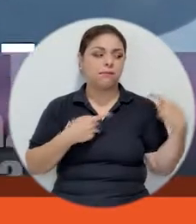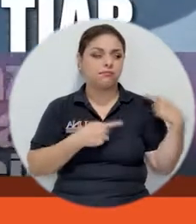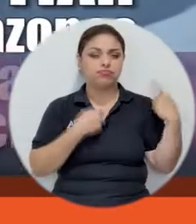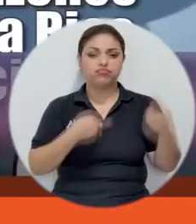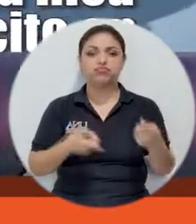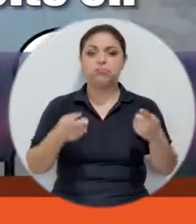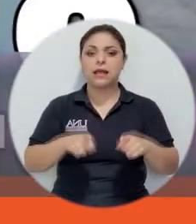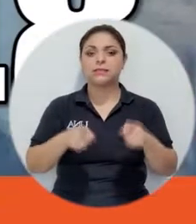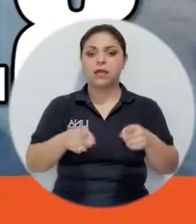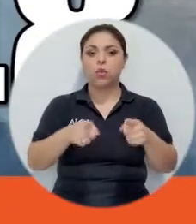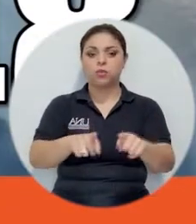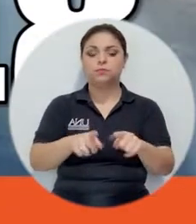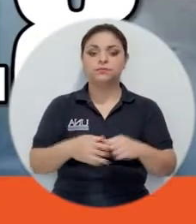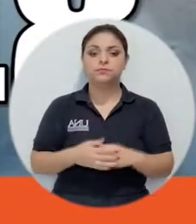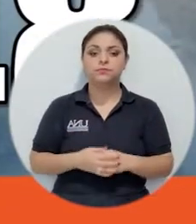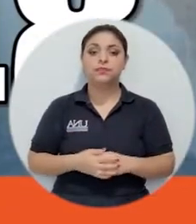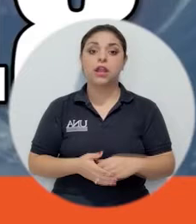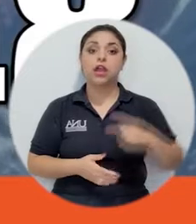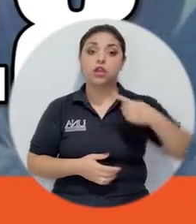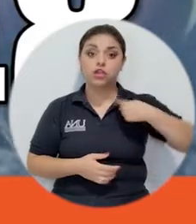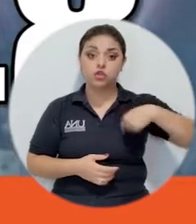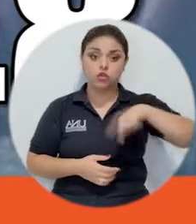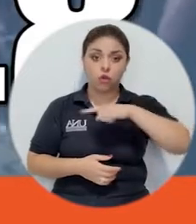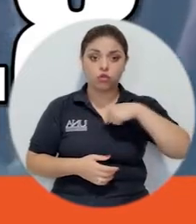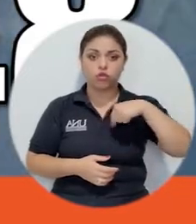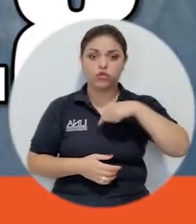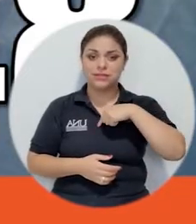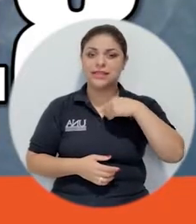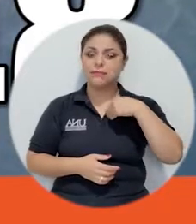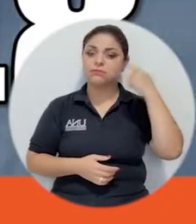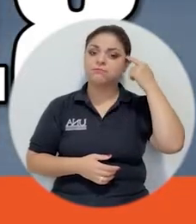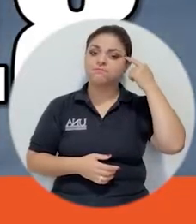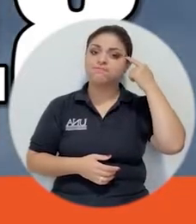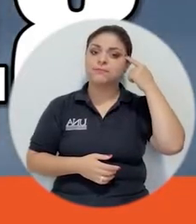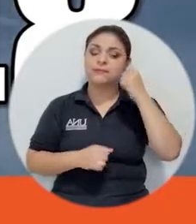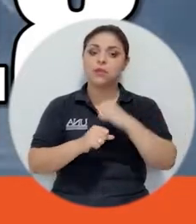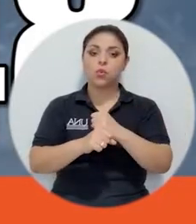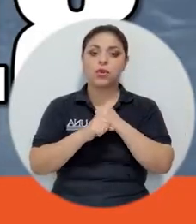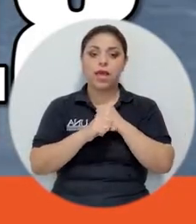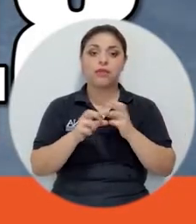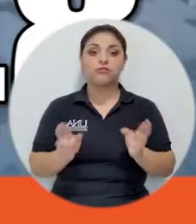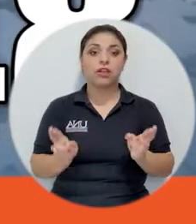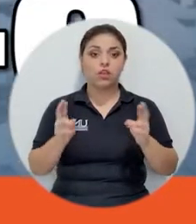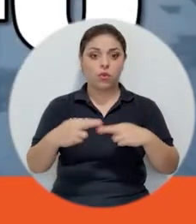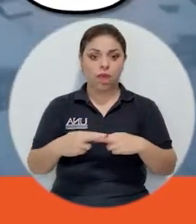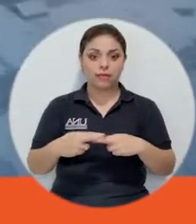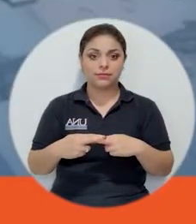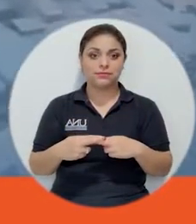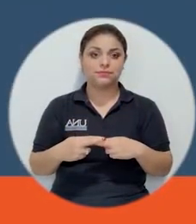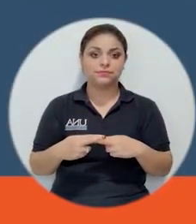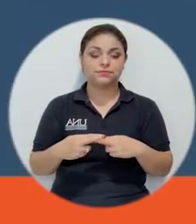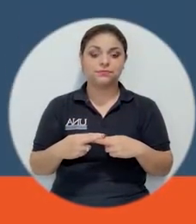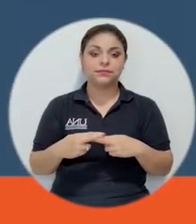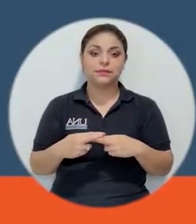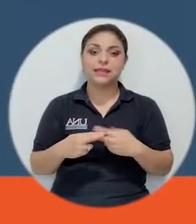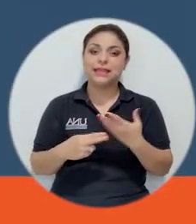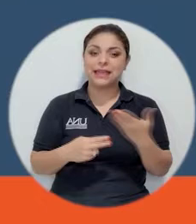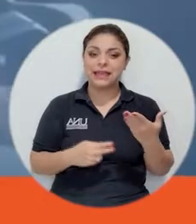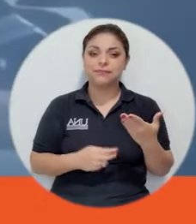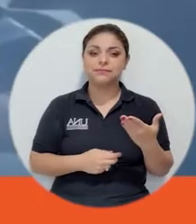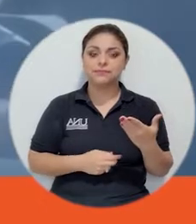nosotros tenemos una reflexión sobre la seguridad regional que parte de